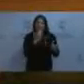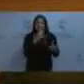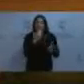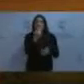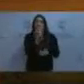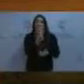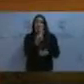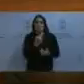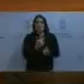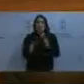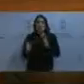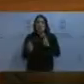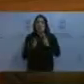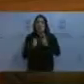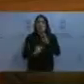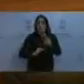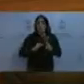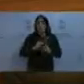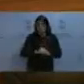compromiso del plazo